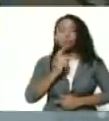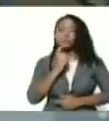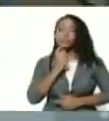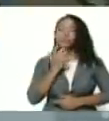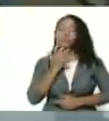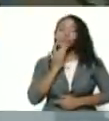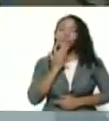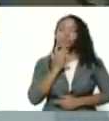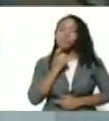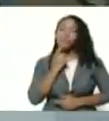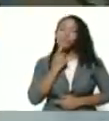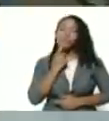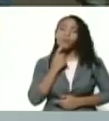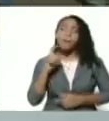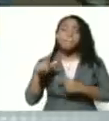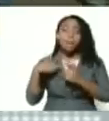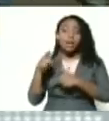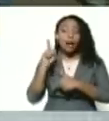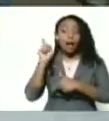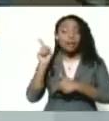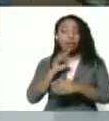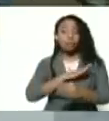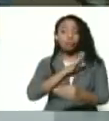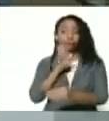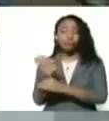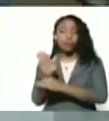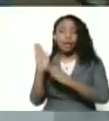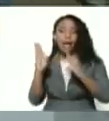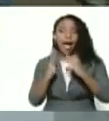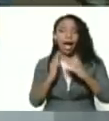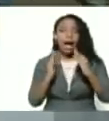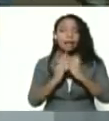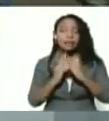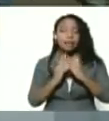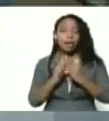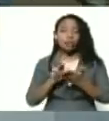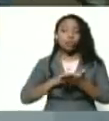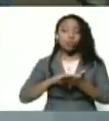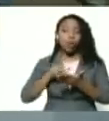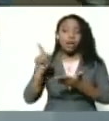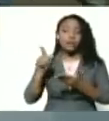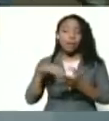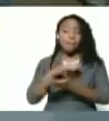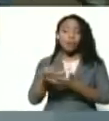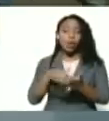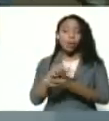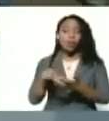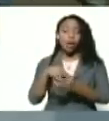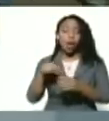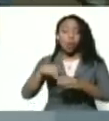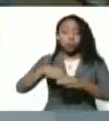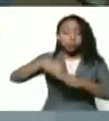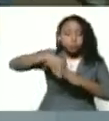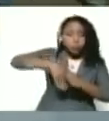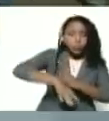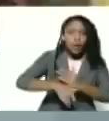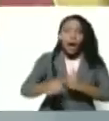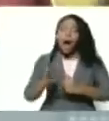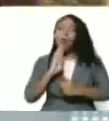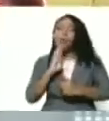que mañana amanezca en esa comunidad de las casitas, resolviendo ese problema de los pozos de agua